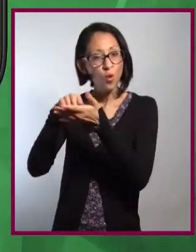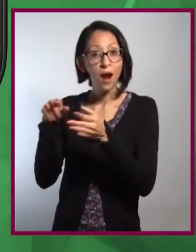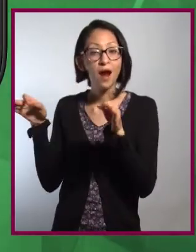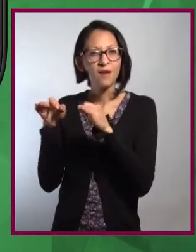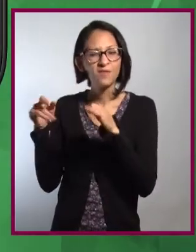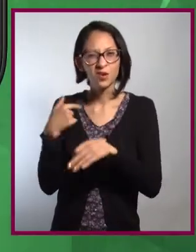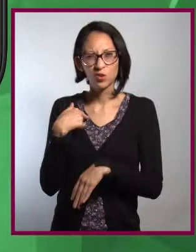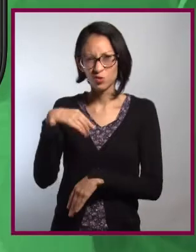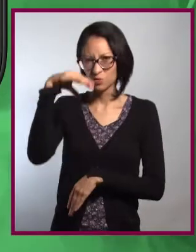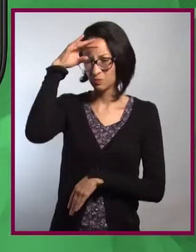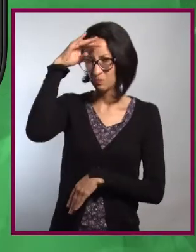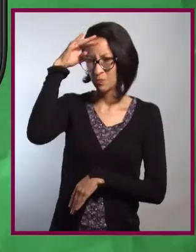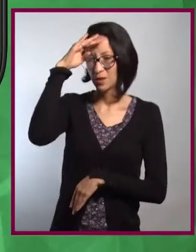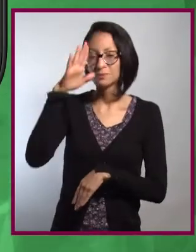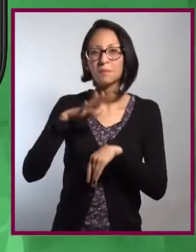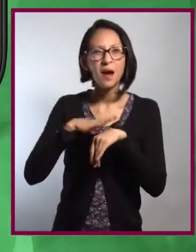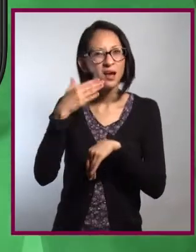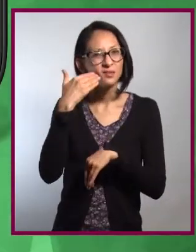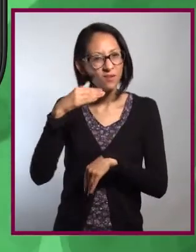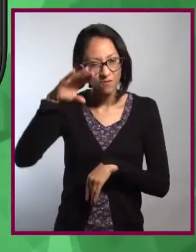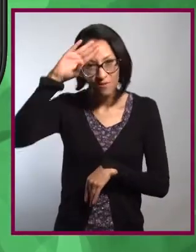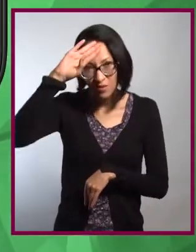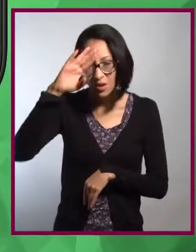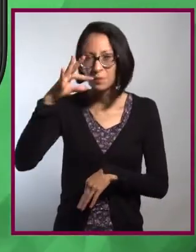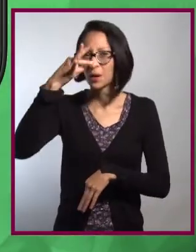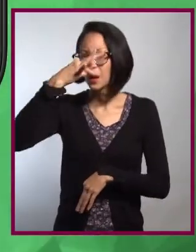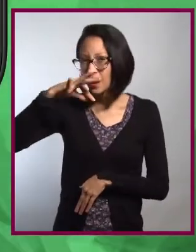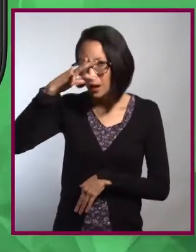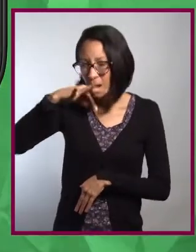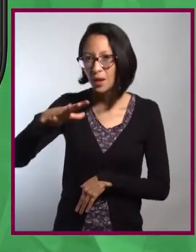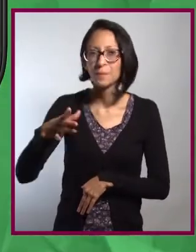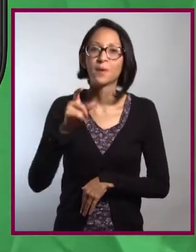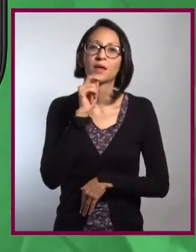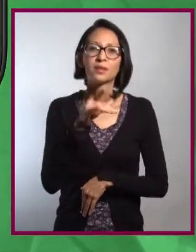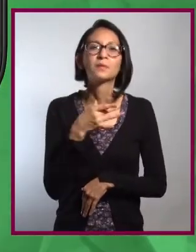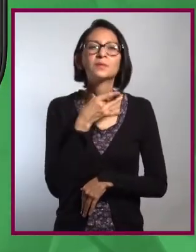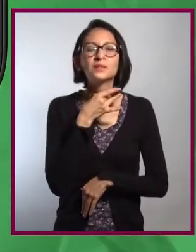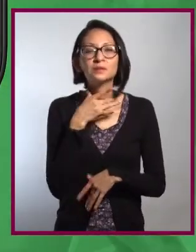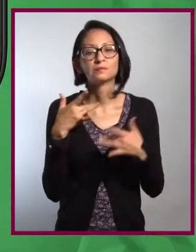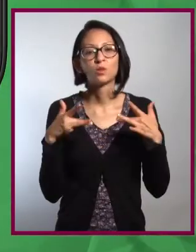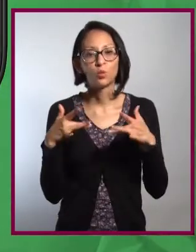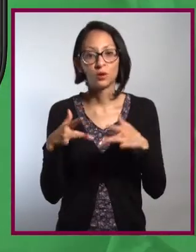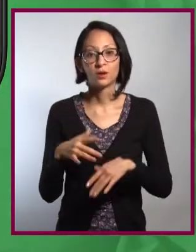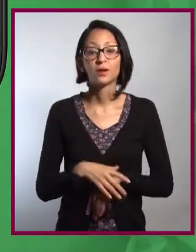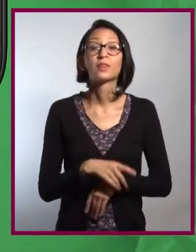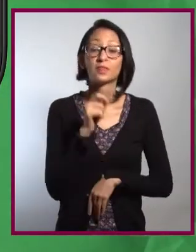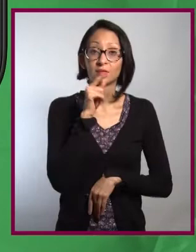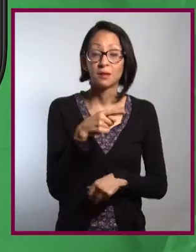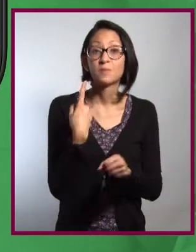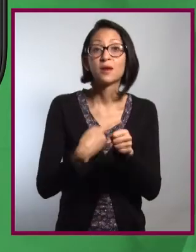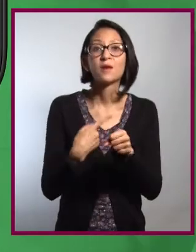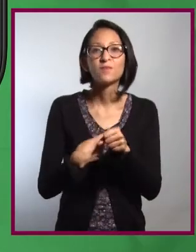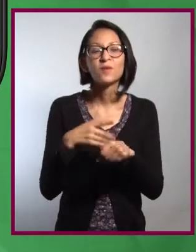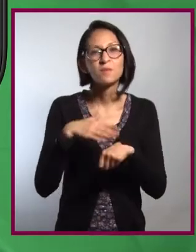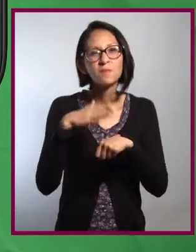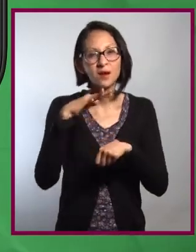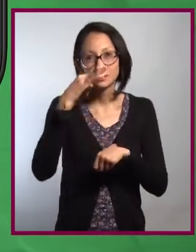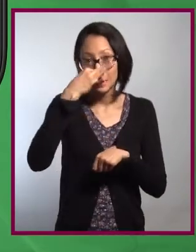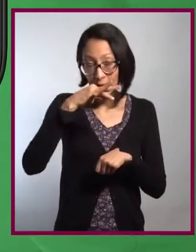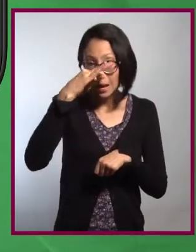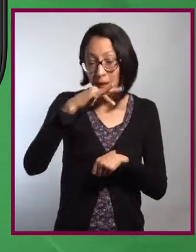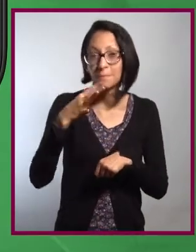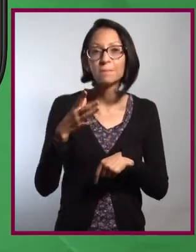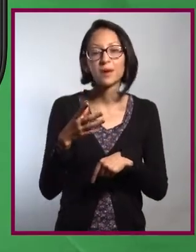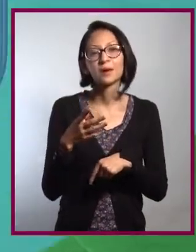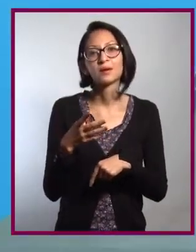que es más la fiebre, la gripe y la garganta irritada. Las enfermedades más comunes son la gripe y